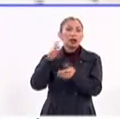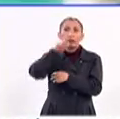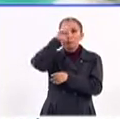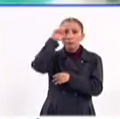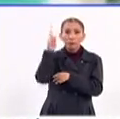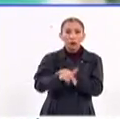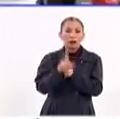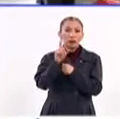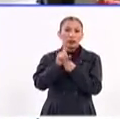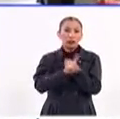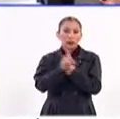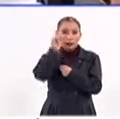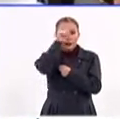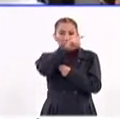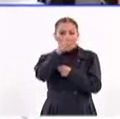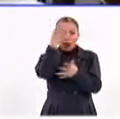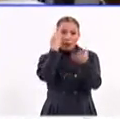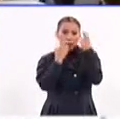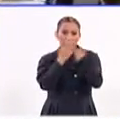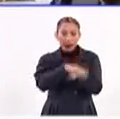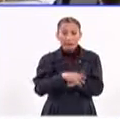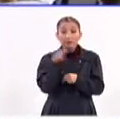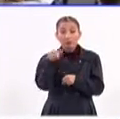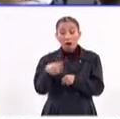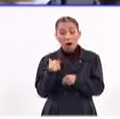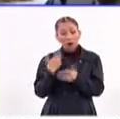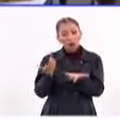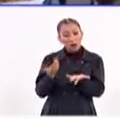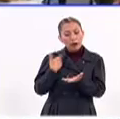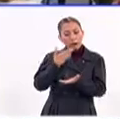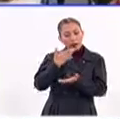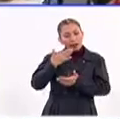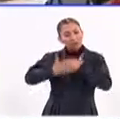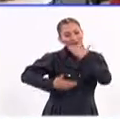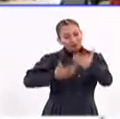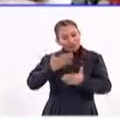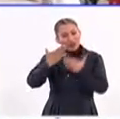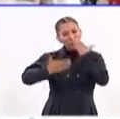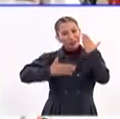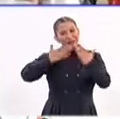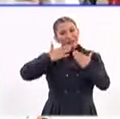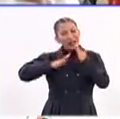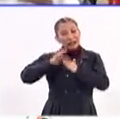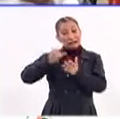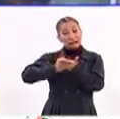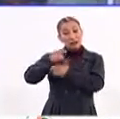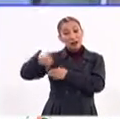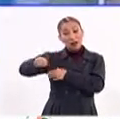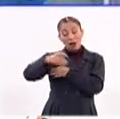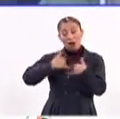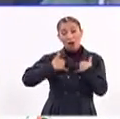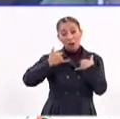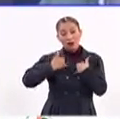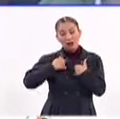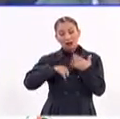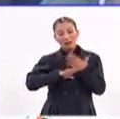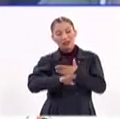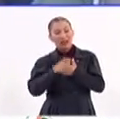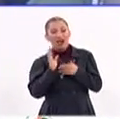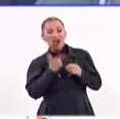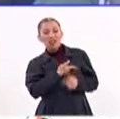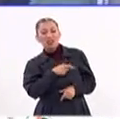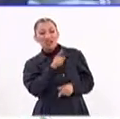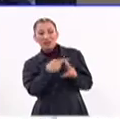las mayores dificultades para el aprendizaje, un satisfactorio desempeño académico y un factor decisivo para que los jóvenes eviten carreras